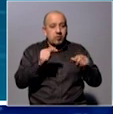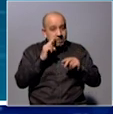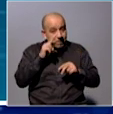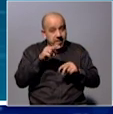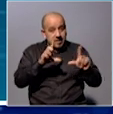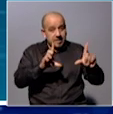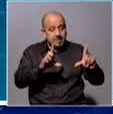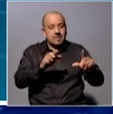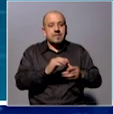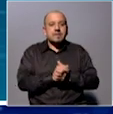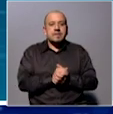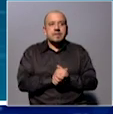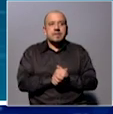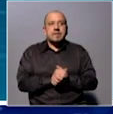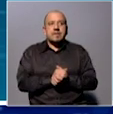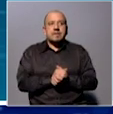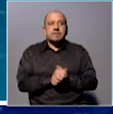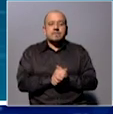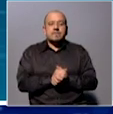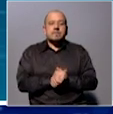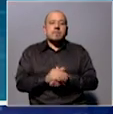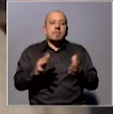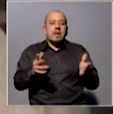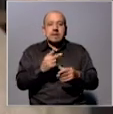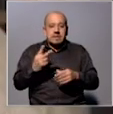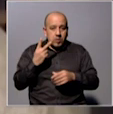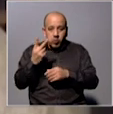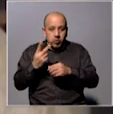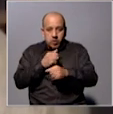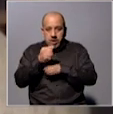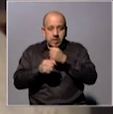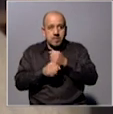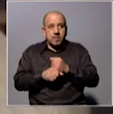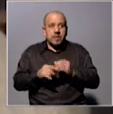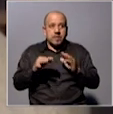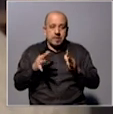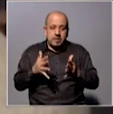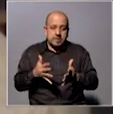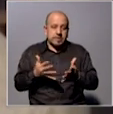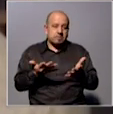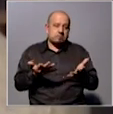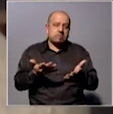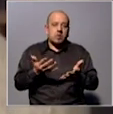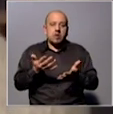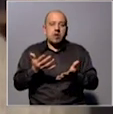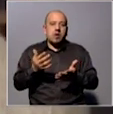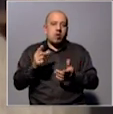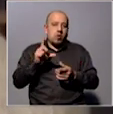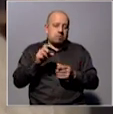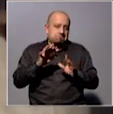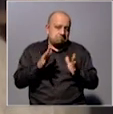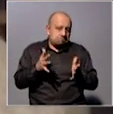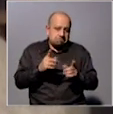Ciudad? Bien. La segunda temporada, si bien obviamente no